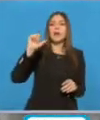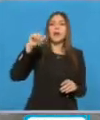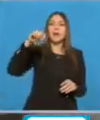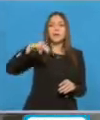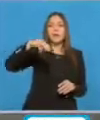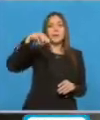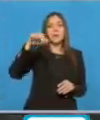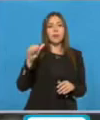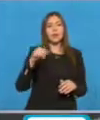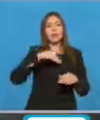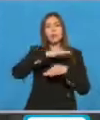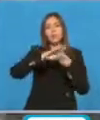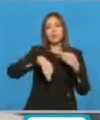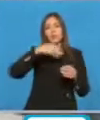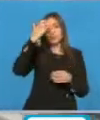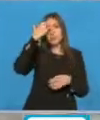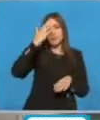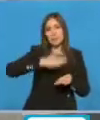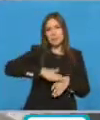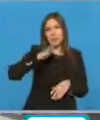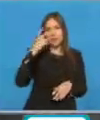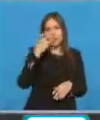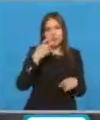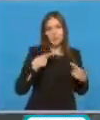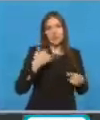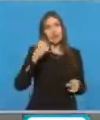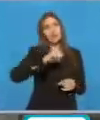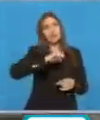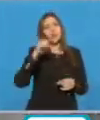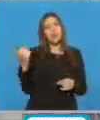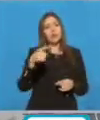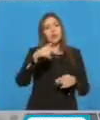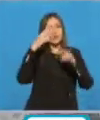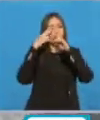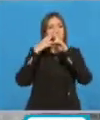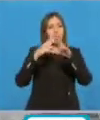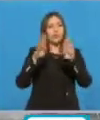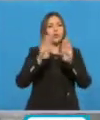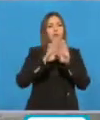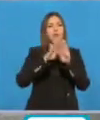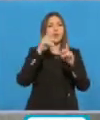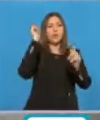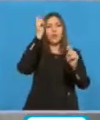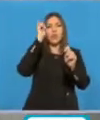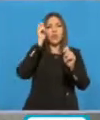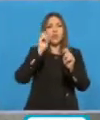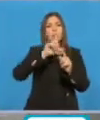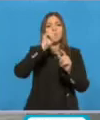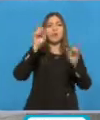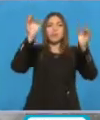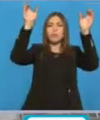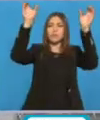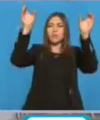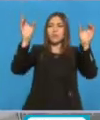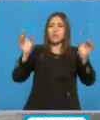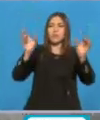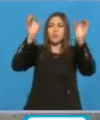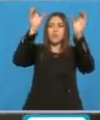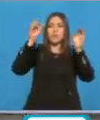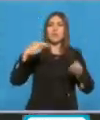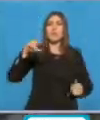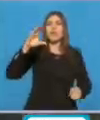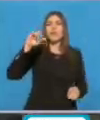por todos nosotros. Y allí vemos el homenaje con esculturas en bronce y luego unas columnas en cantera